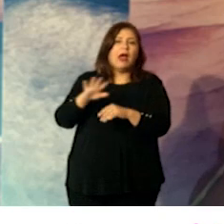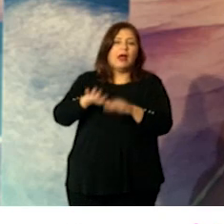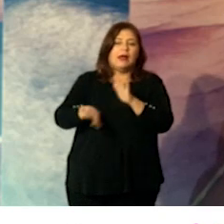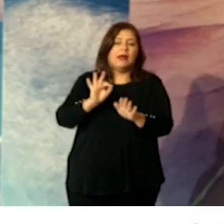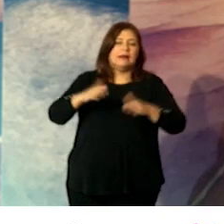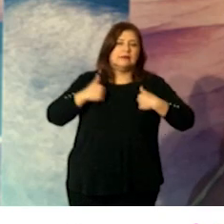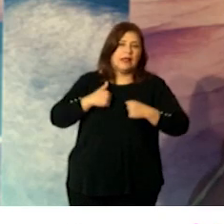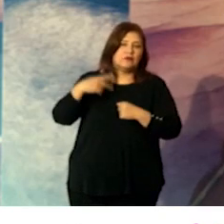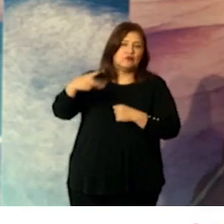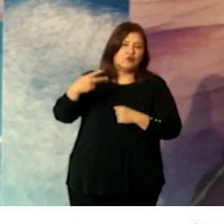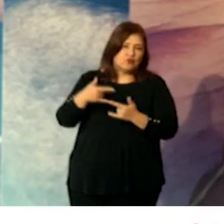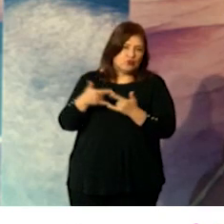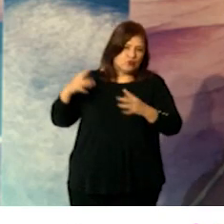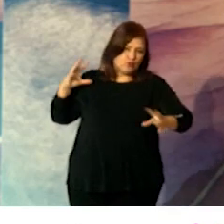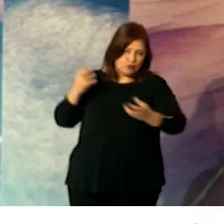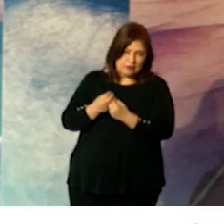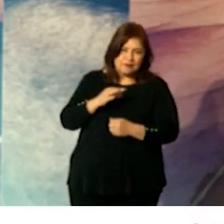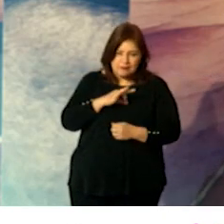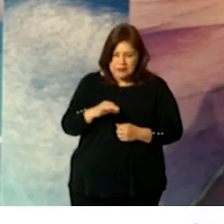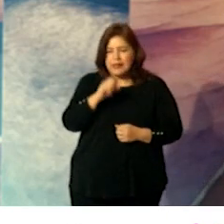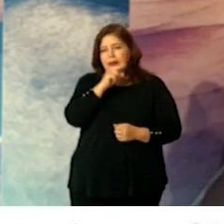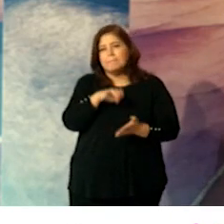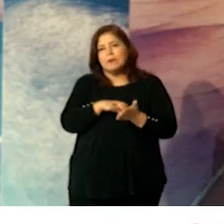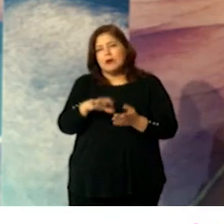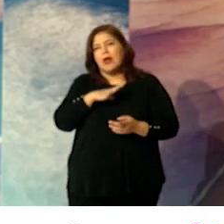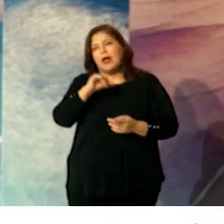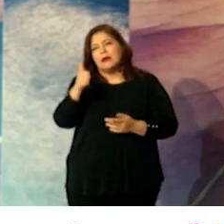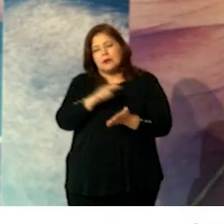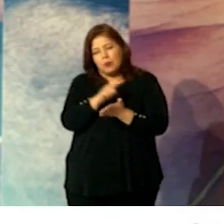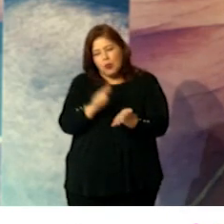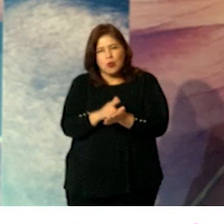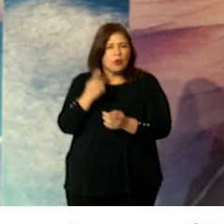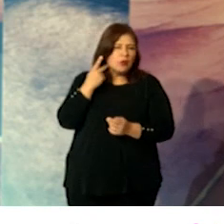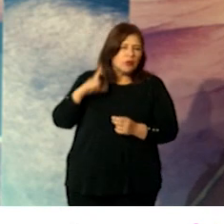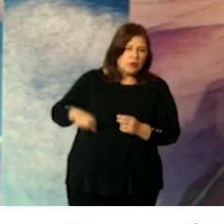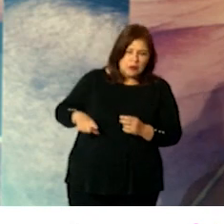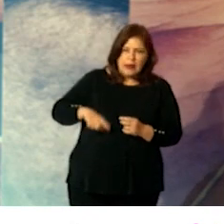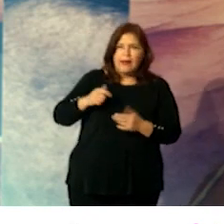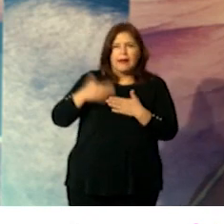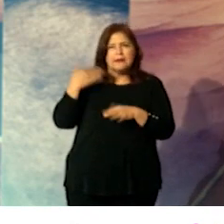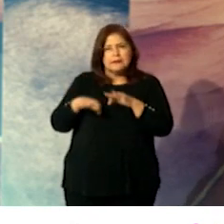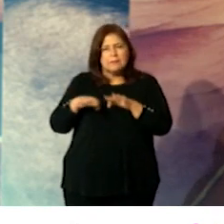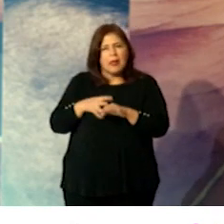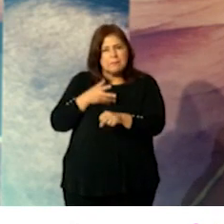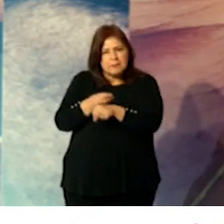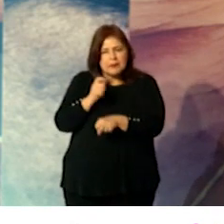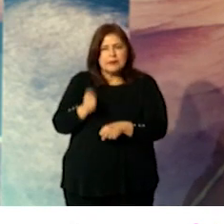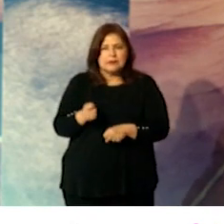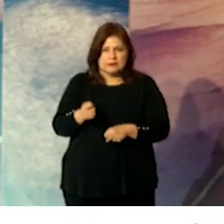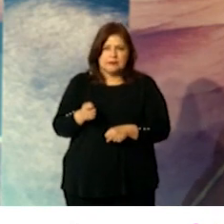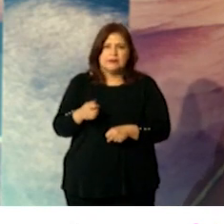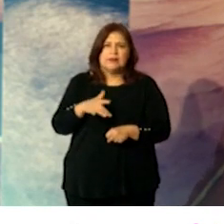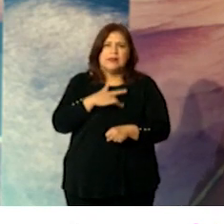creo que también tiene mucho que ver con, por ejemplo, hay una política pública que me acuerdo que trabajamos hace un tiempo, que era la alta tasa